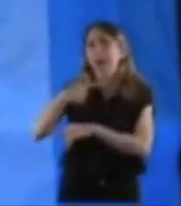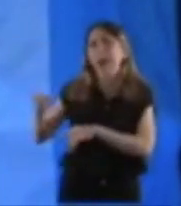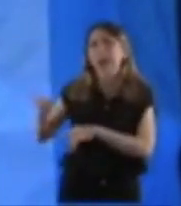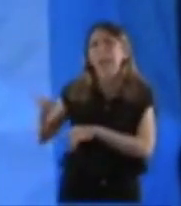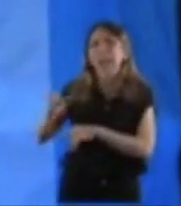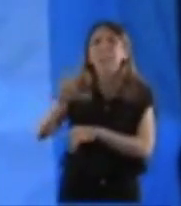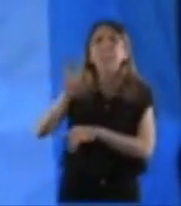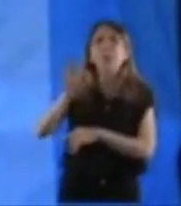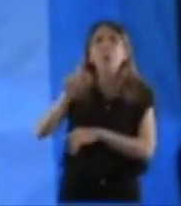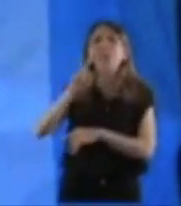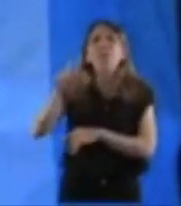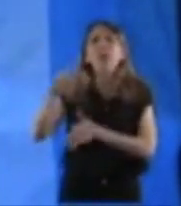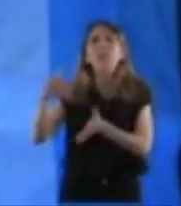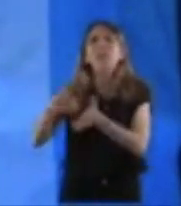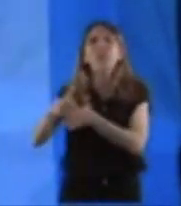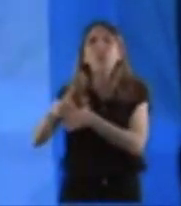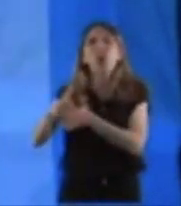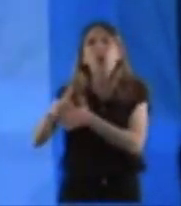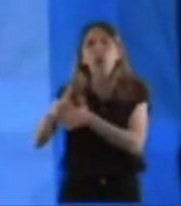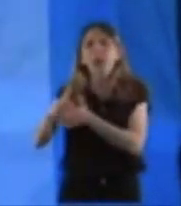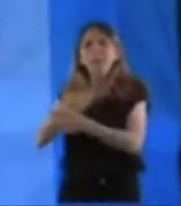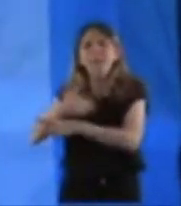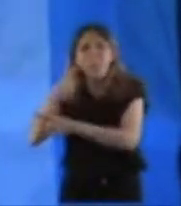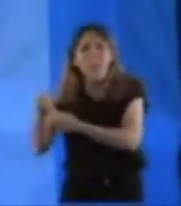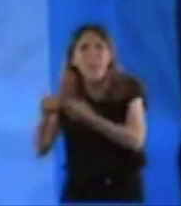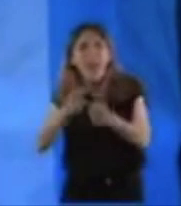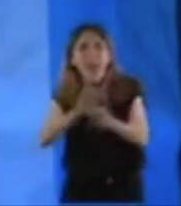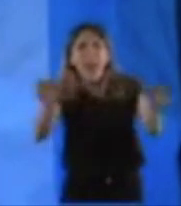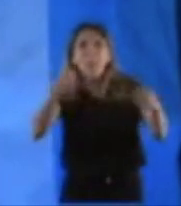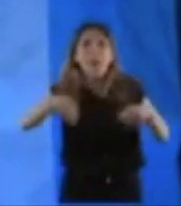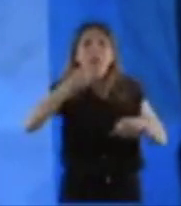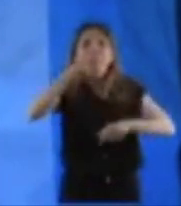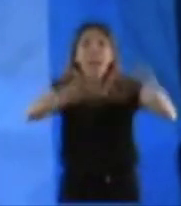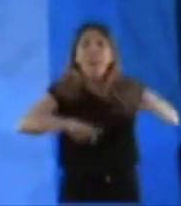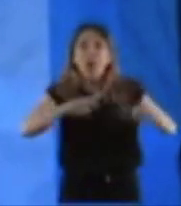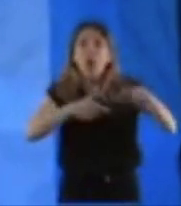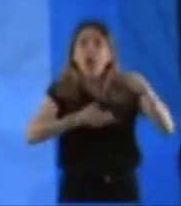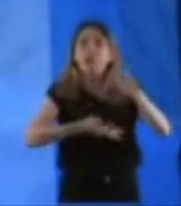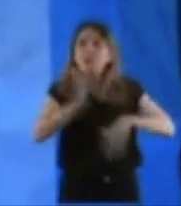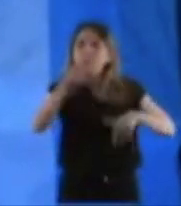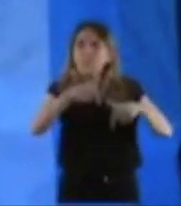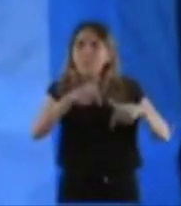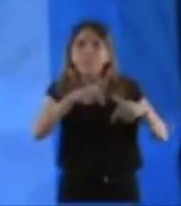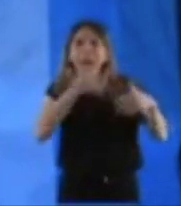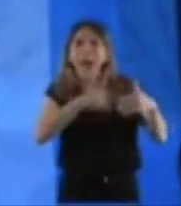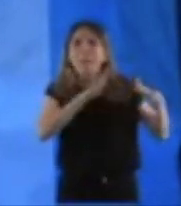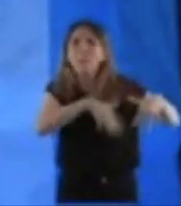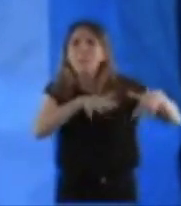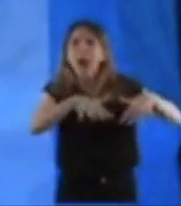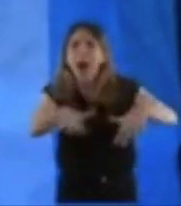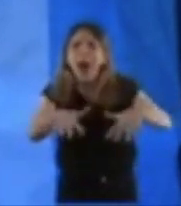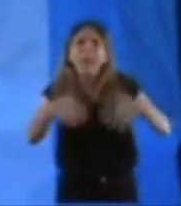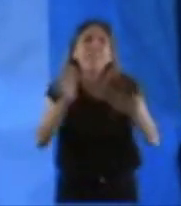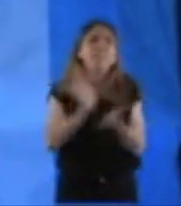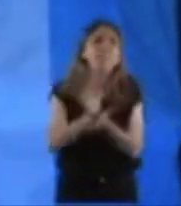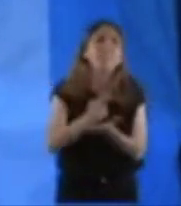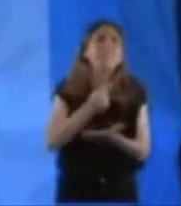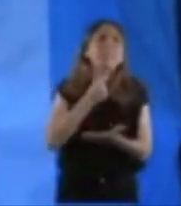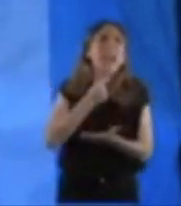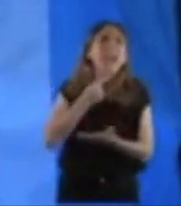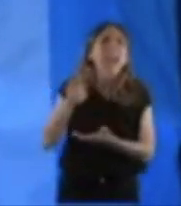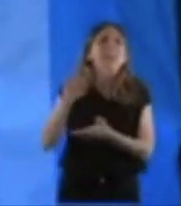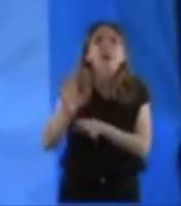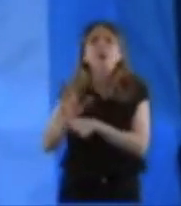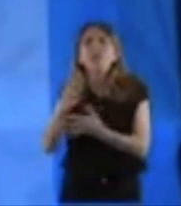dieron a nadie, pero ninguno de esos que salen hoy a hacer movilizaciones porque queremos refinanciar como podemos, por no